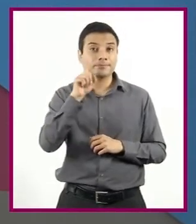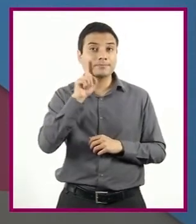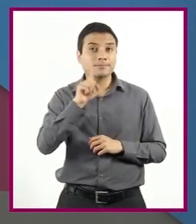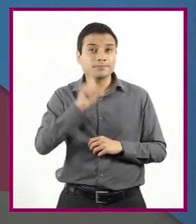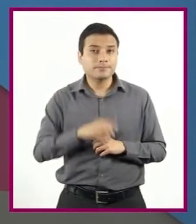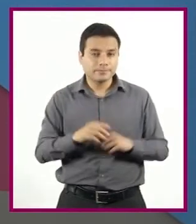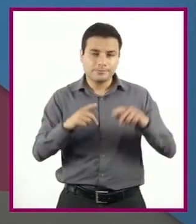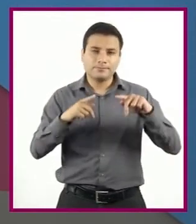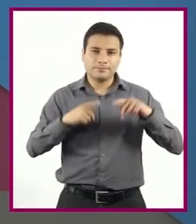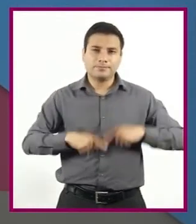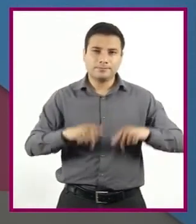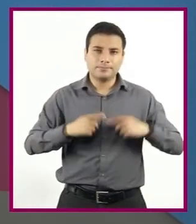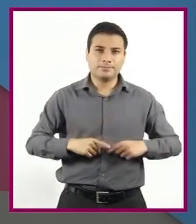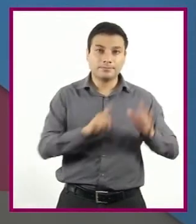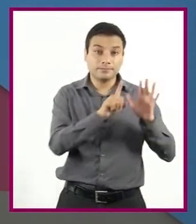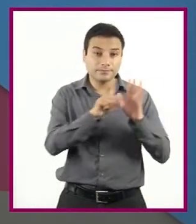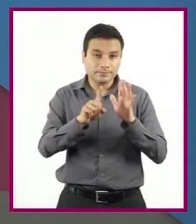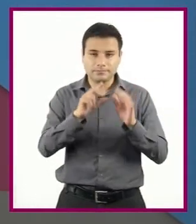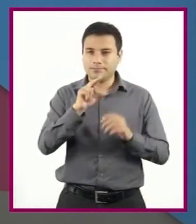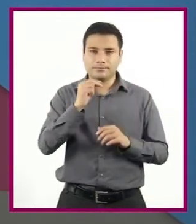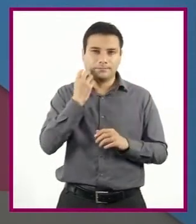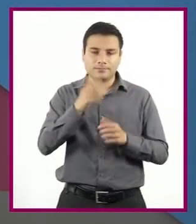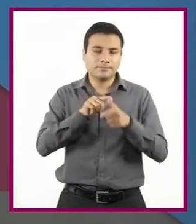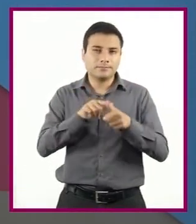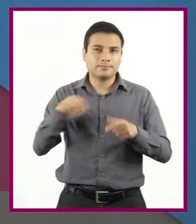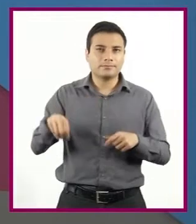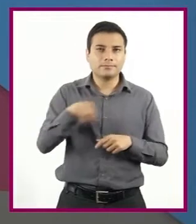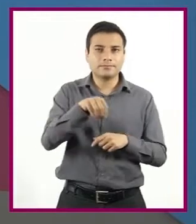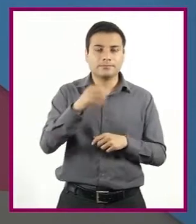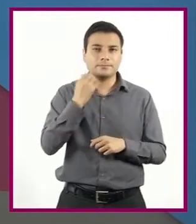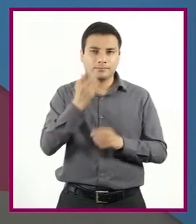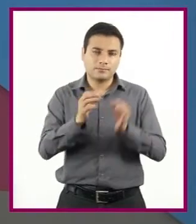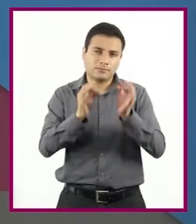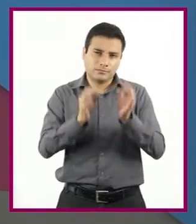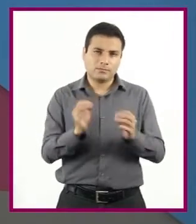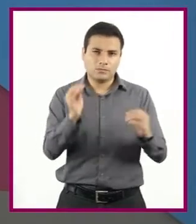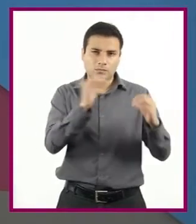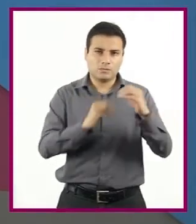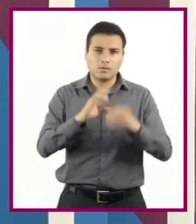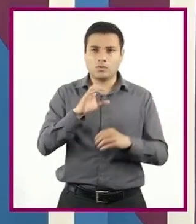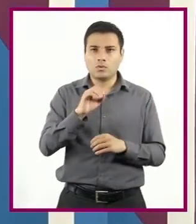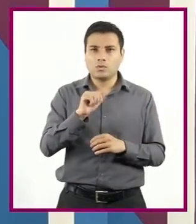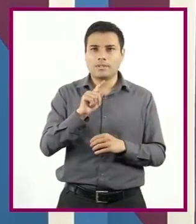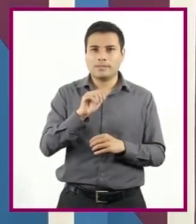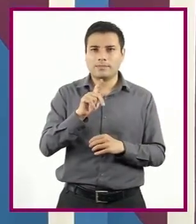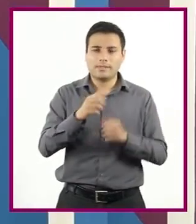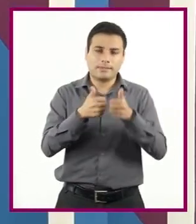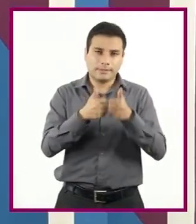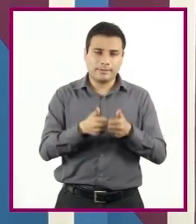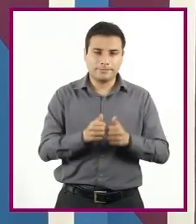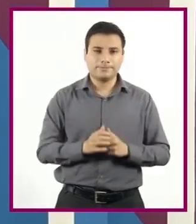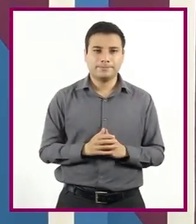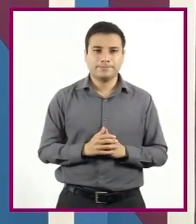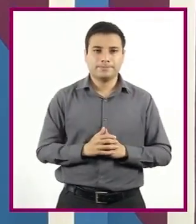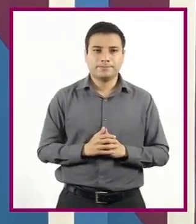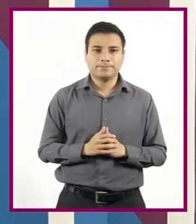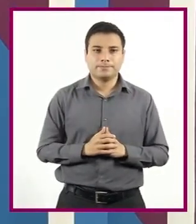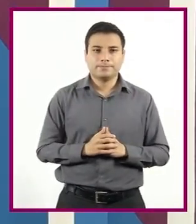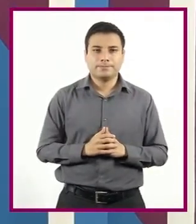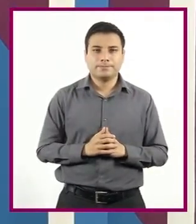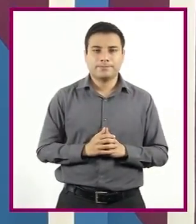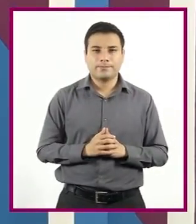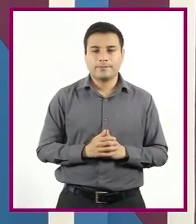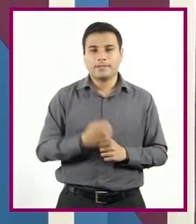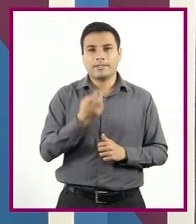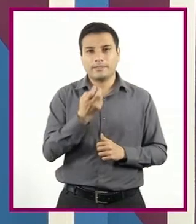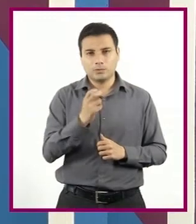habían decidido no continuar, debido a su deseo de quedarse en el cerro de Coatepec. El cuestionamiento a sus órdenes provocó